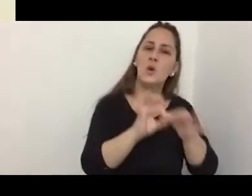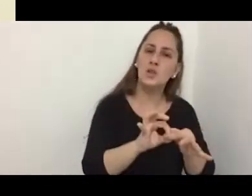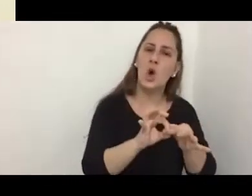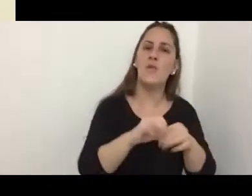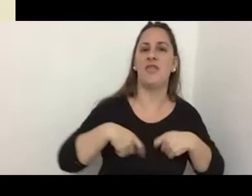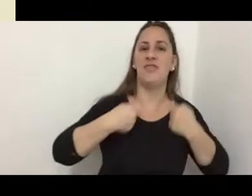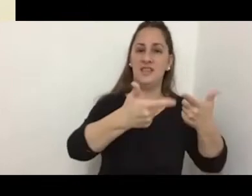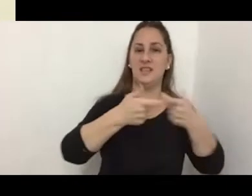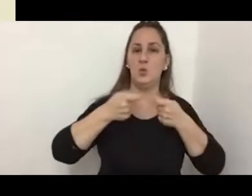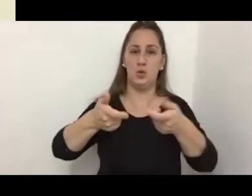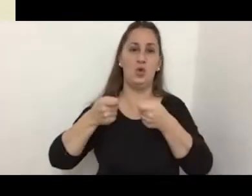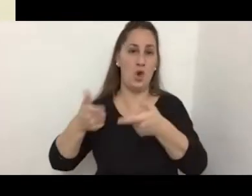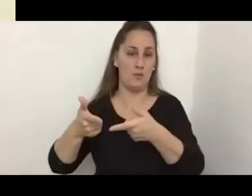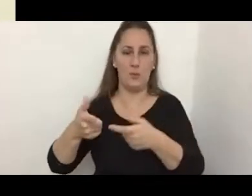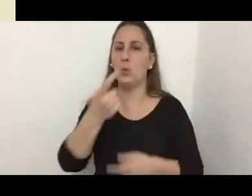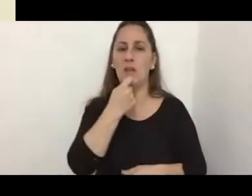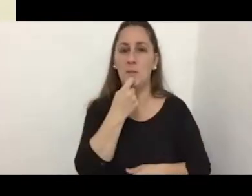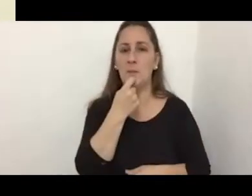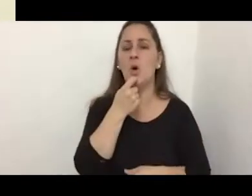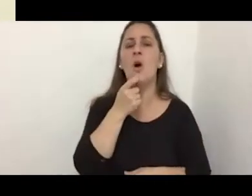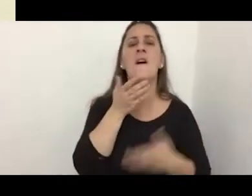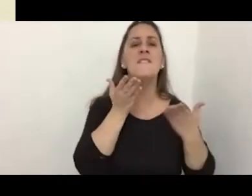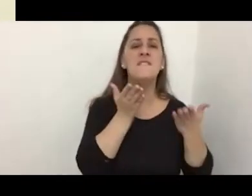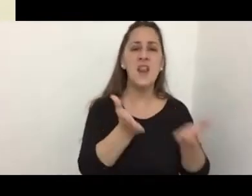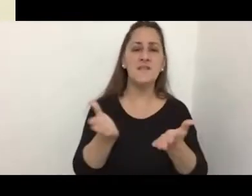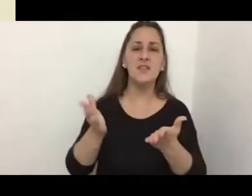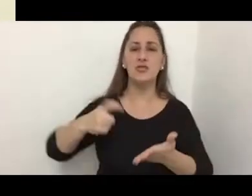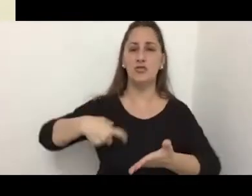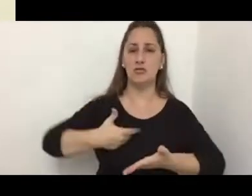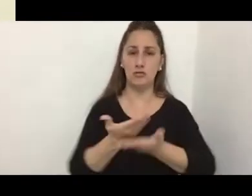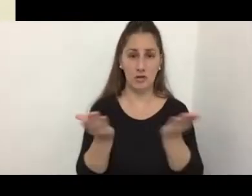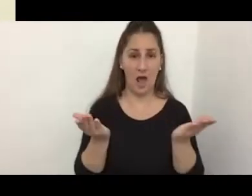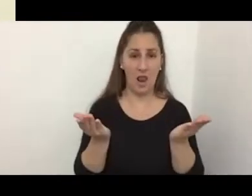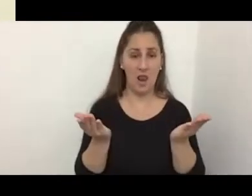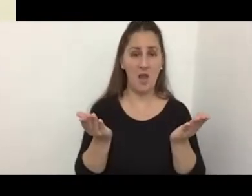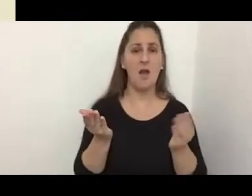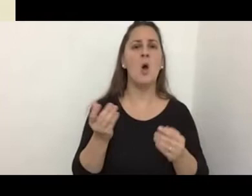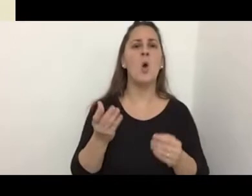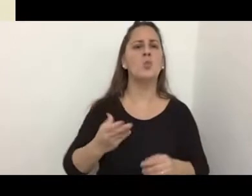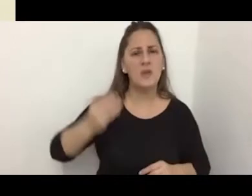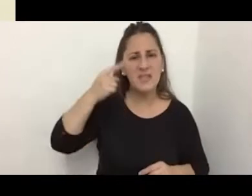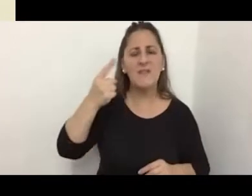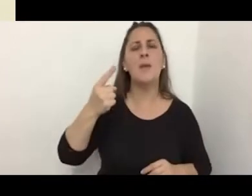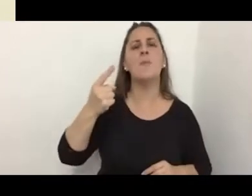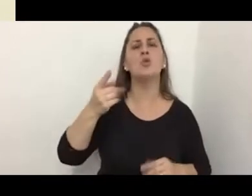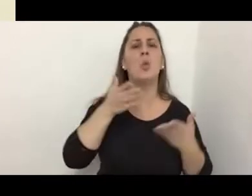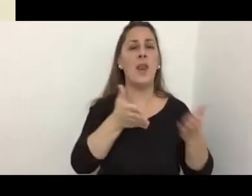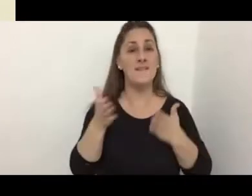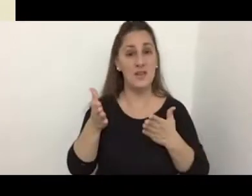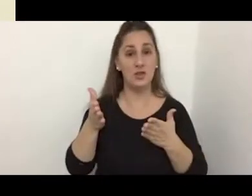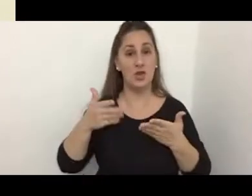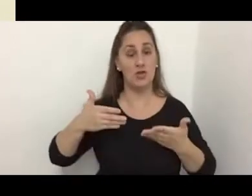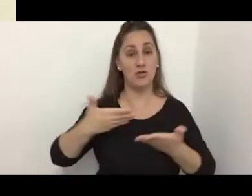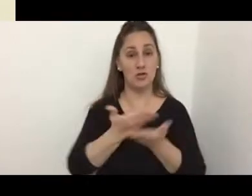redistribución. Ejemplo, los beneficios sociales. Muchas veces vemos que se incorporan beneficios sociales que en realidad